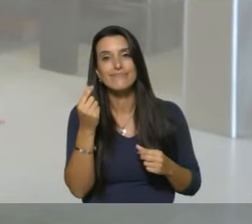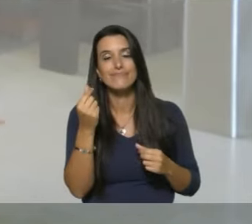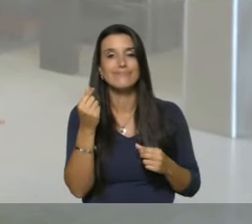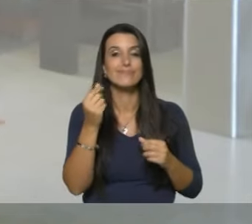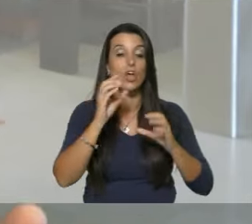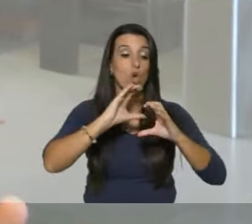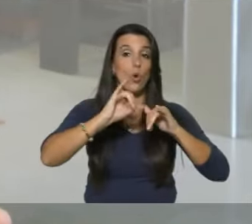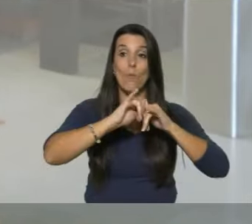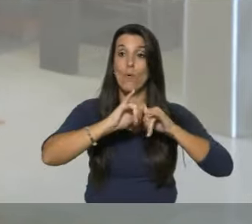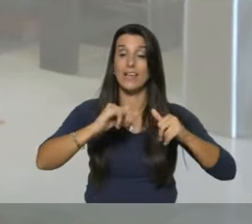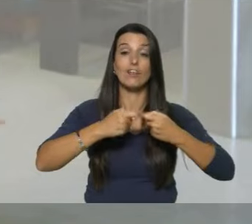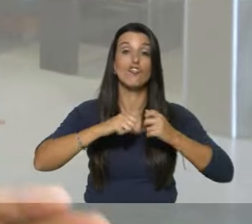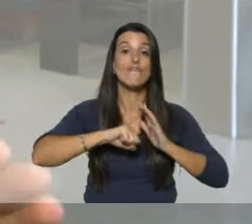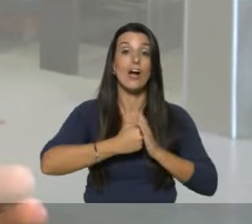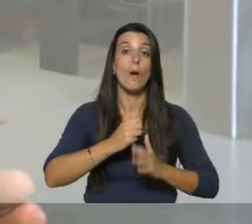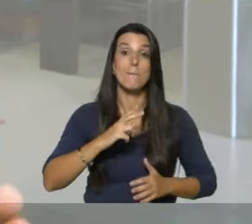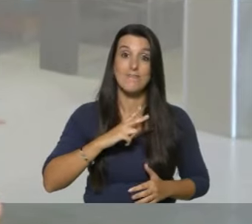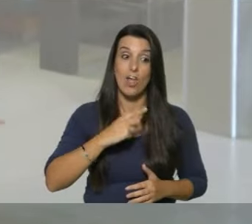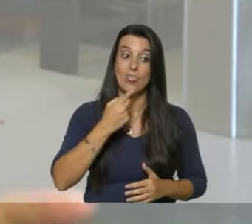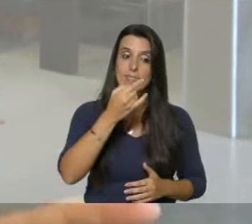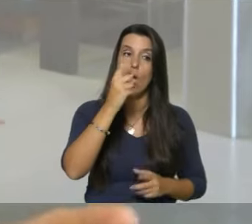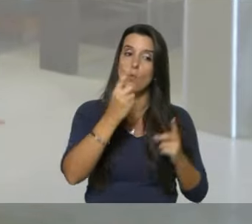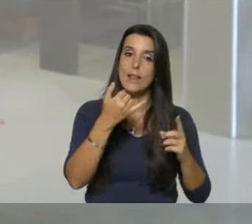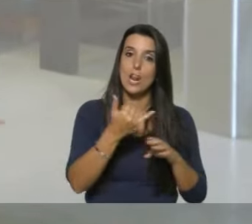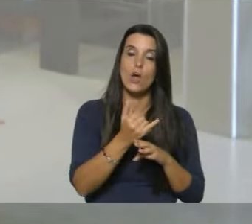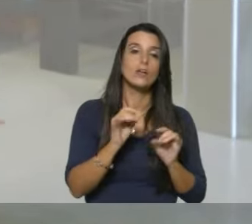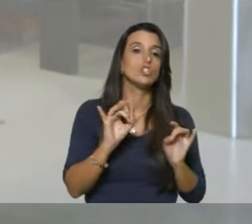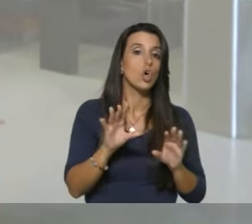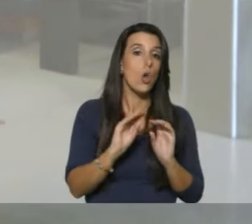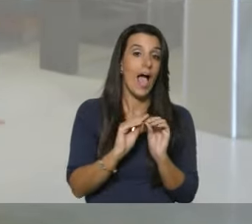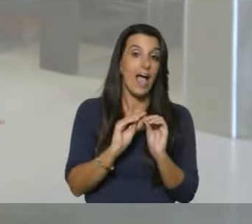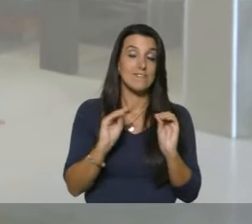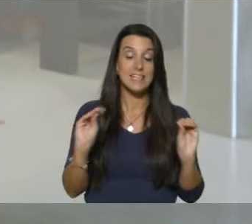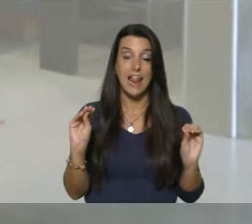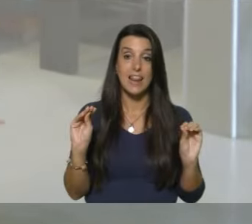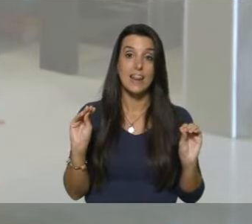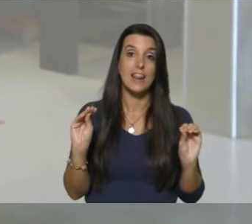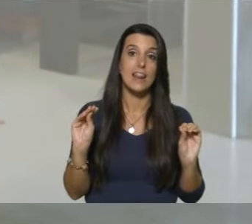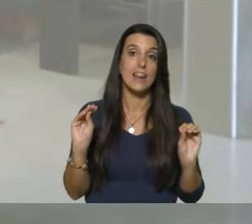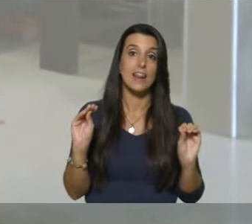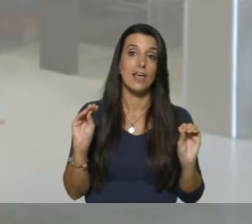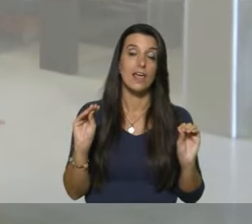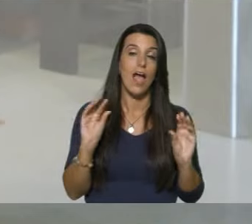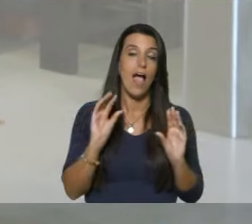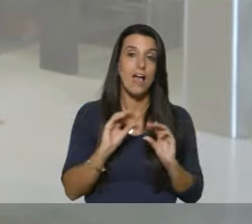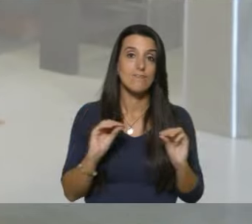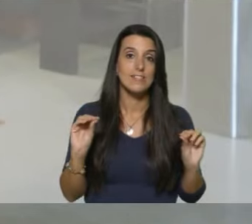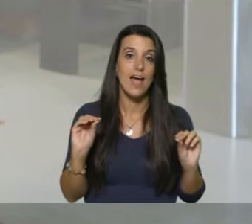comunicado de la asociación de bancos privados eh simplemente señalar eh el más